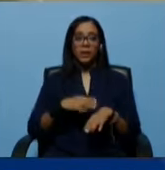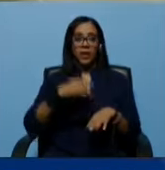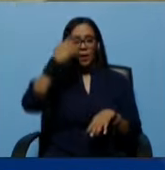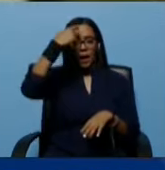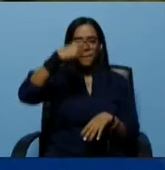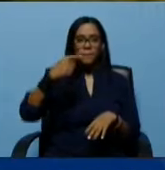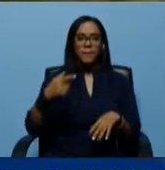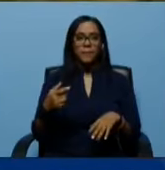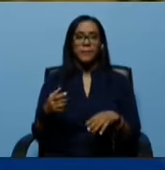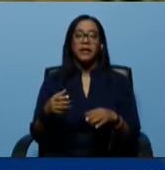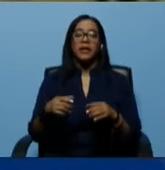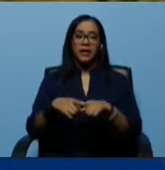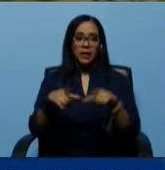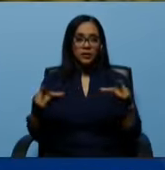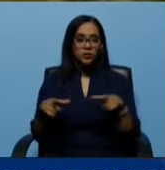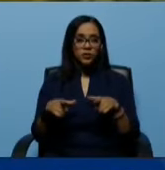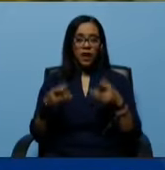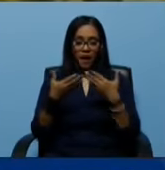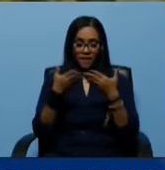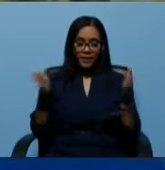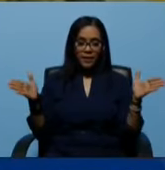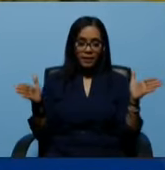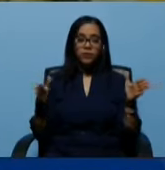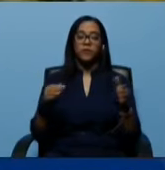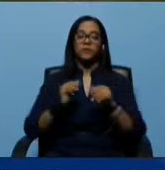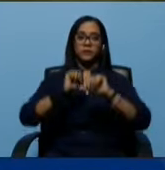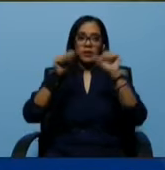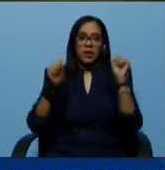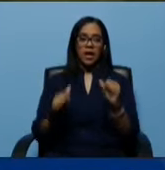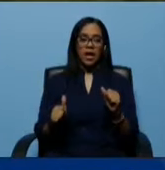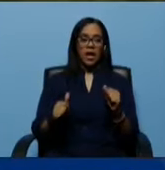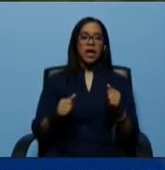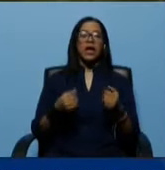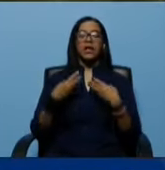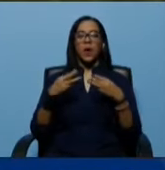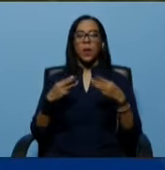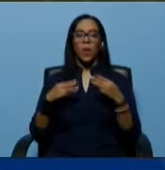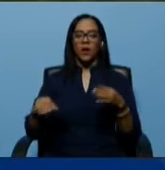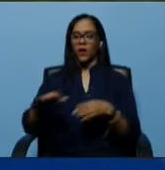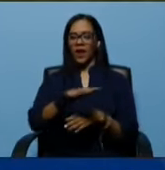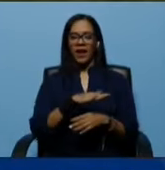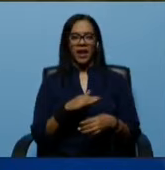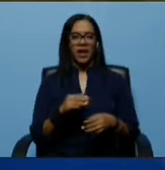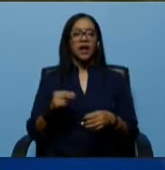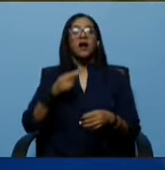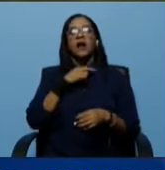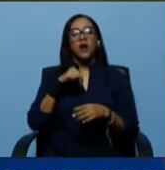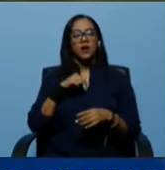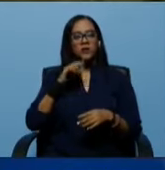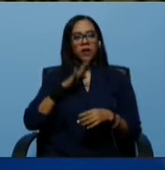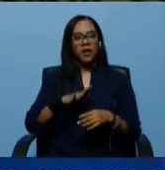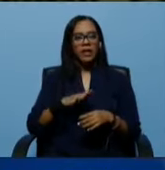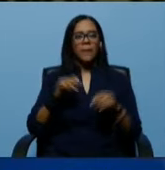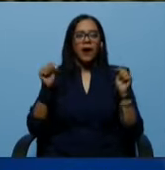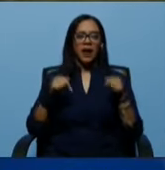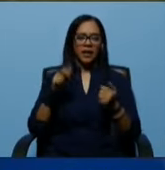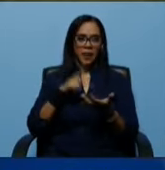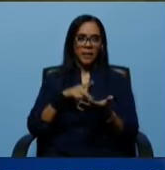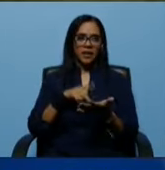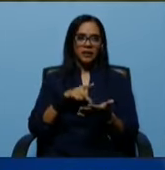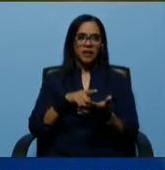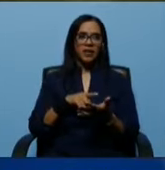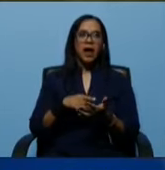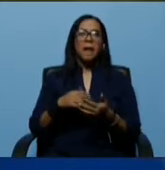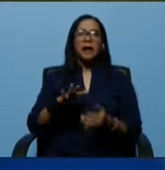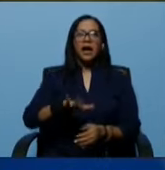estén abiertos y a disposición de los artistas y del público en general. Nosotros estamos aquí presentes para